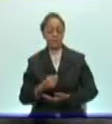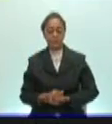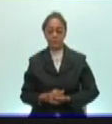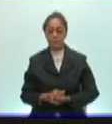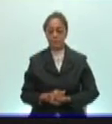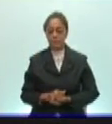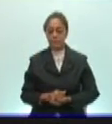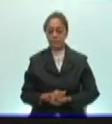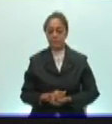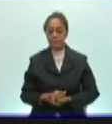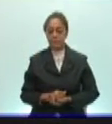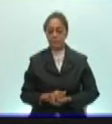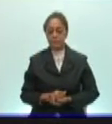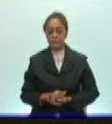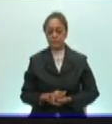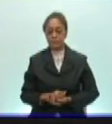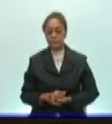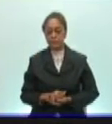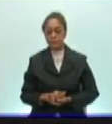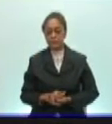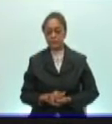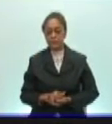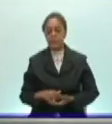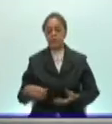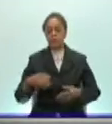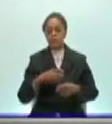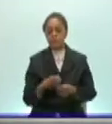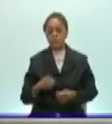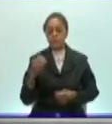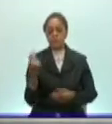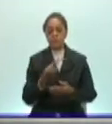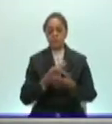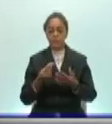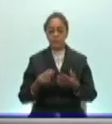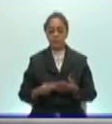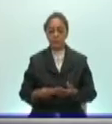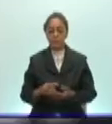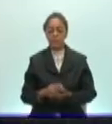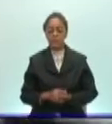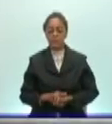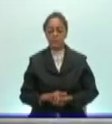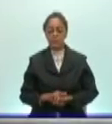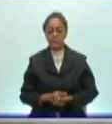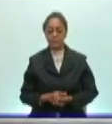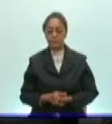1. Compañía Cubana de Electricidad.